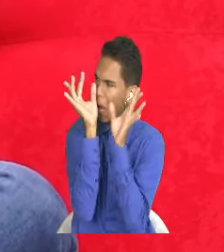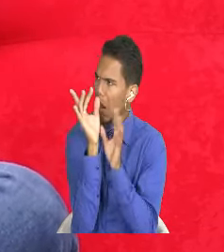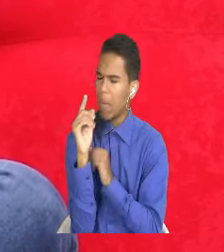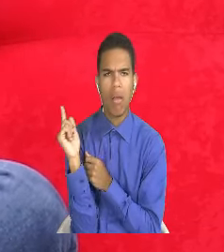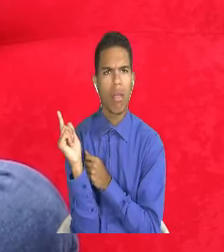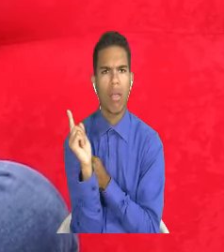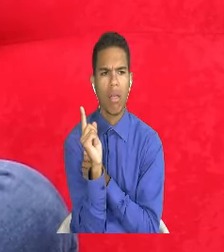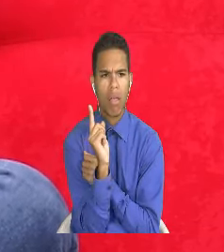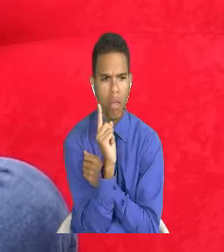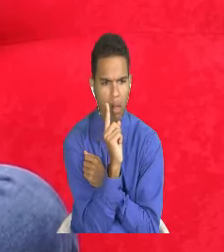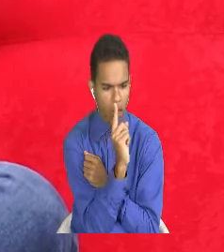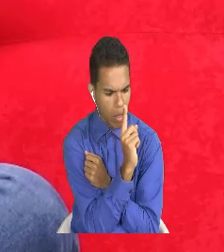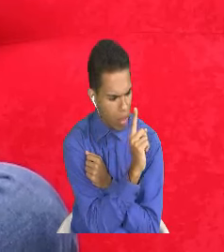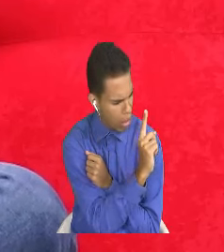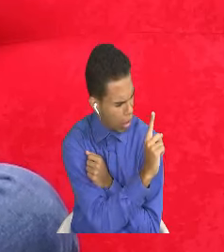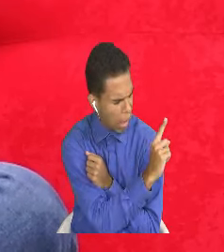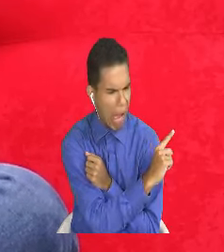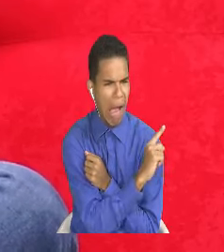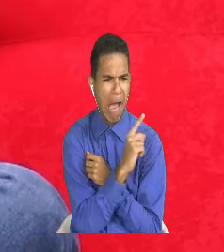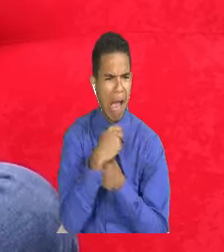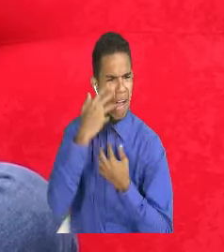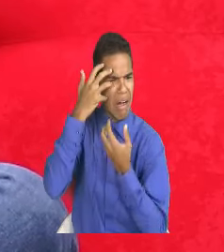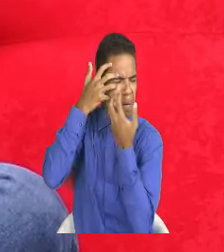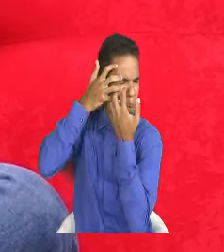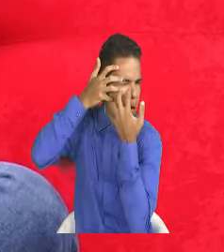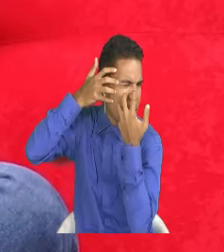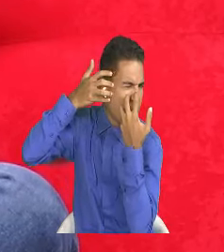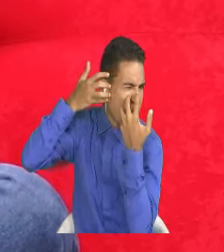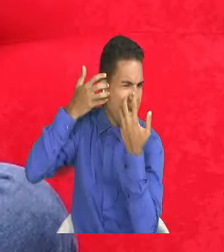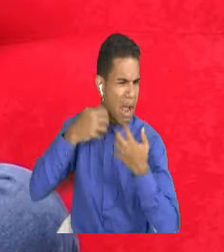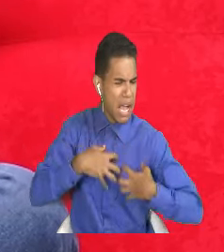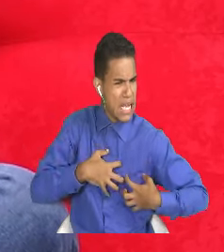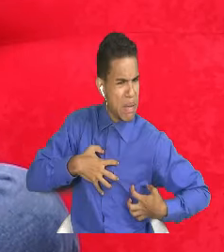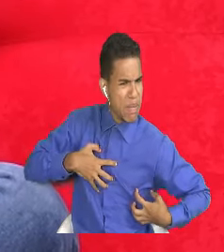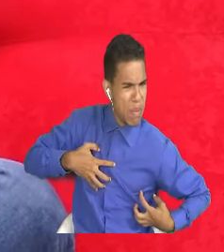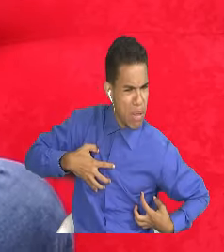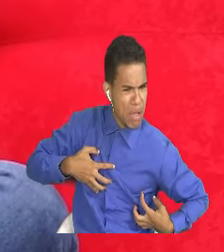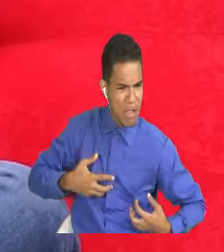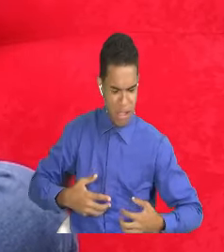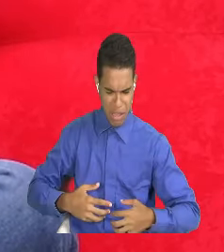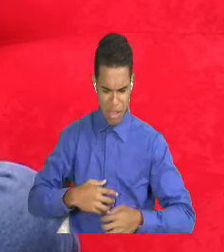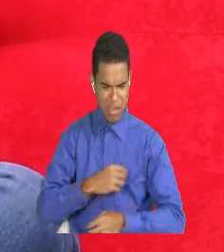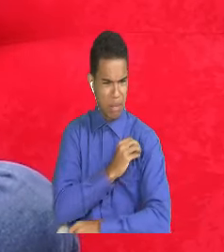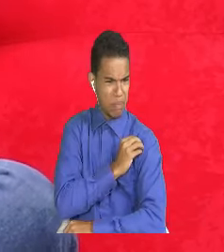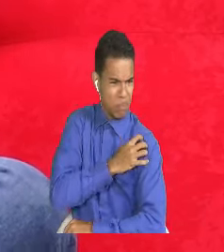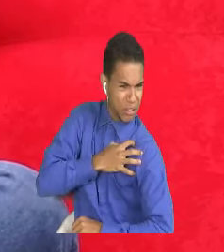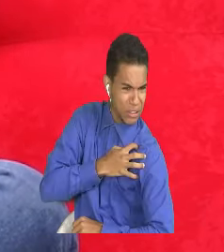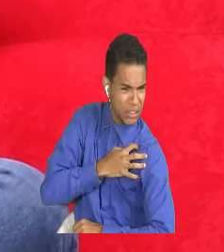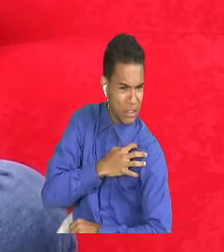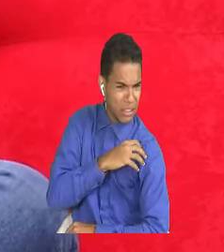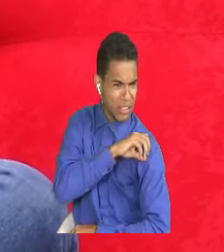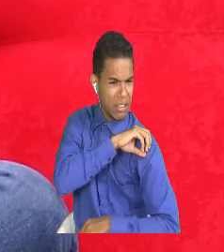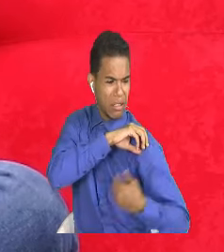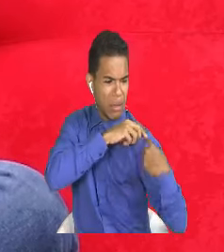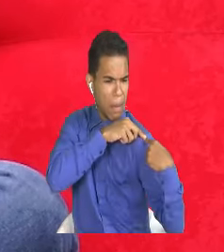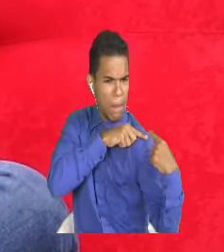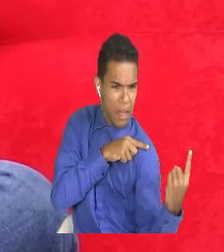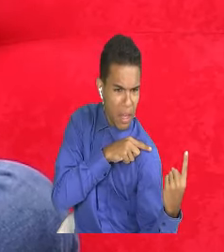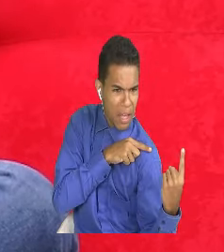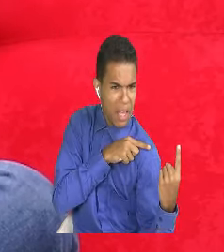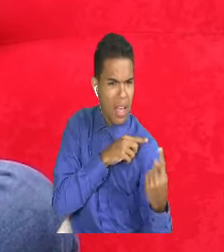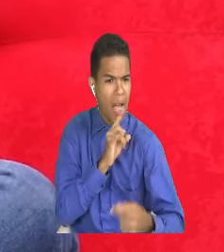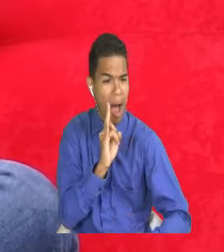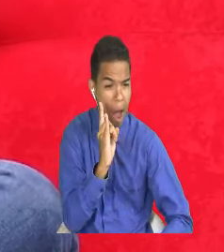el paciente está en un área tranquila donde se pueda recuperar y dar espera, diferenciada del paciente traumático que